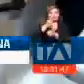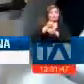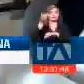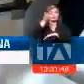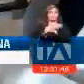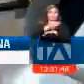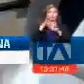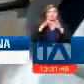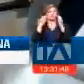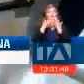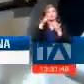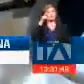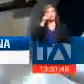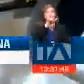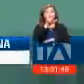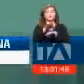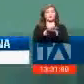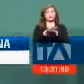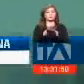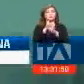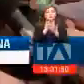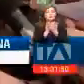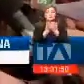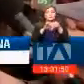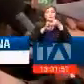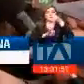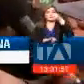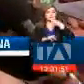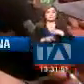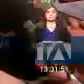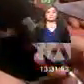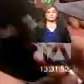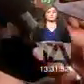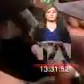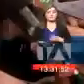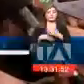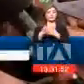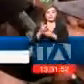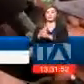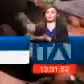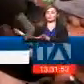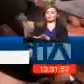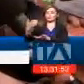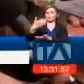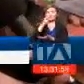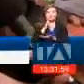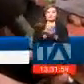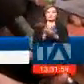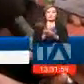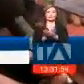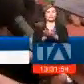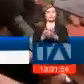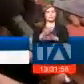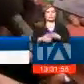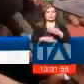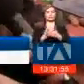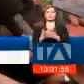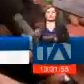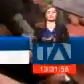trabajado por la Comisión de Fiscalización sobre las pruebas de VIH. Los insumos que hemos recogido nos van a servir de elementos, mas